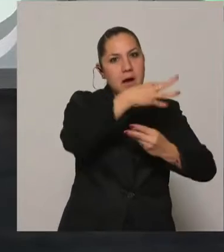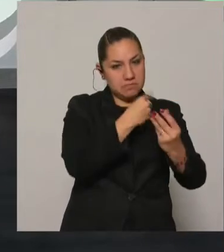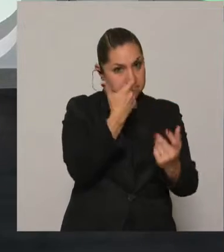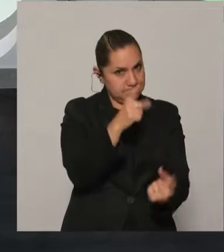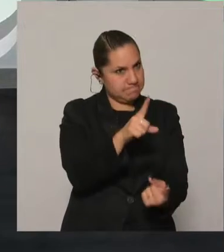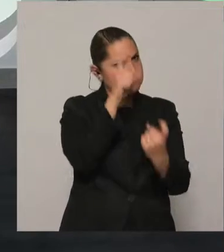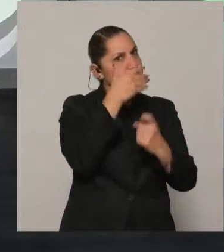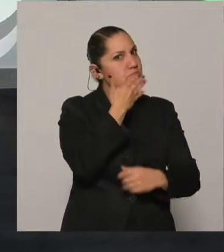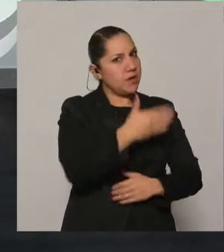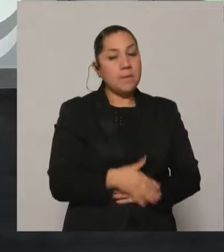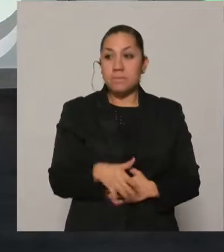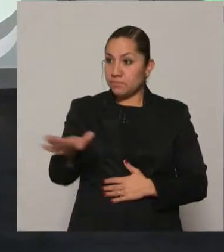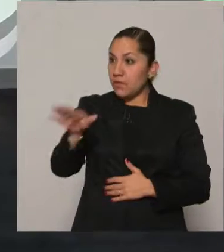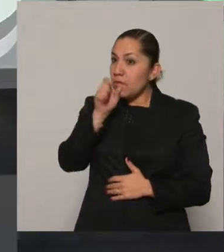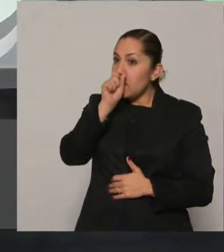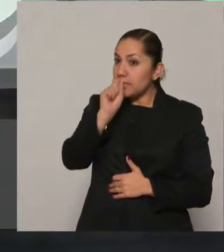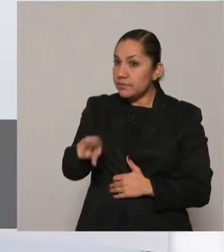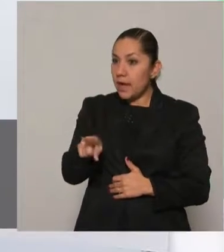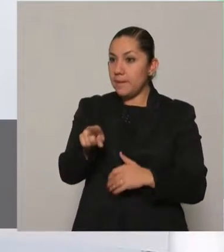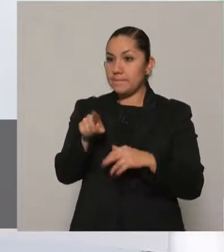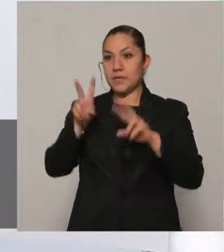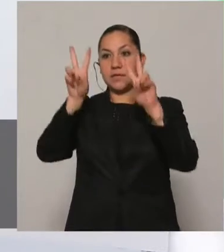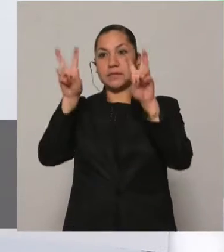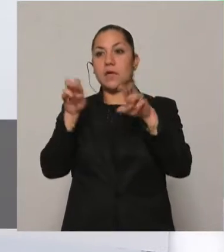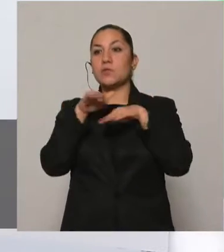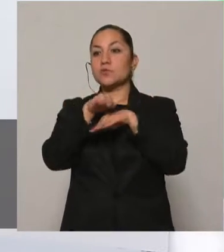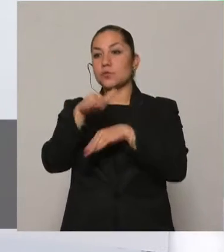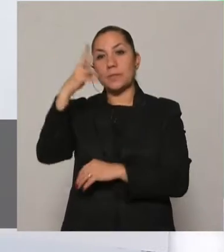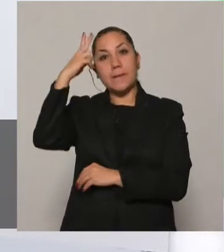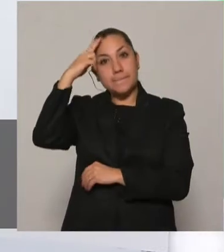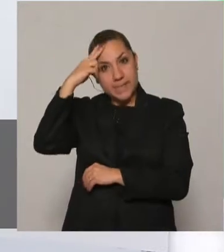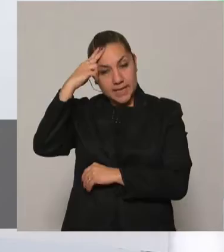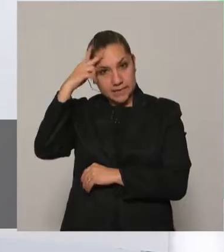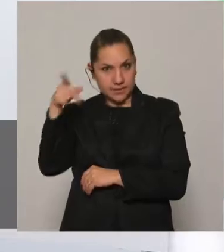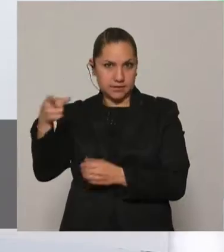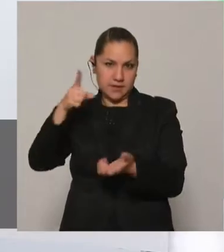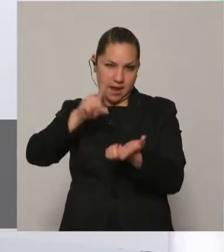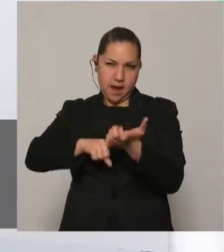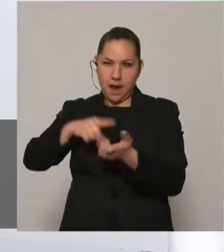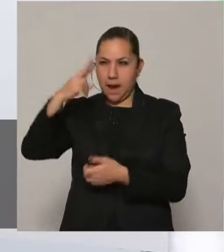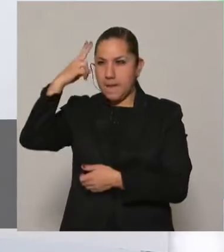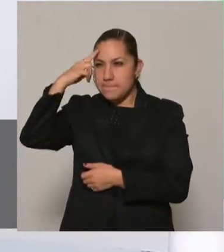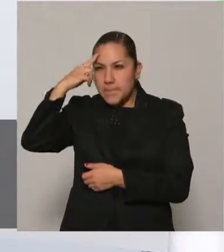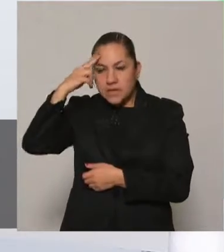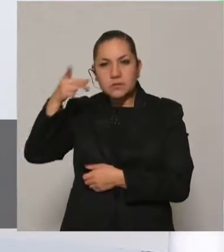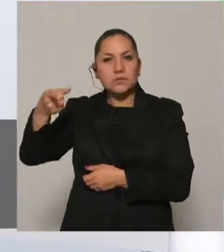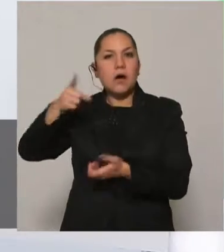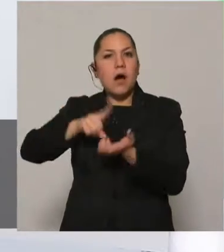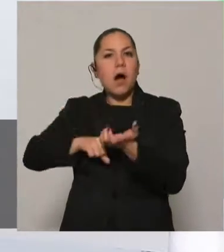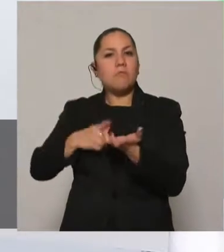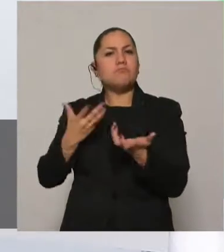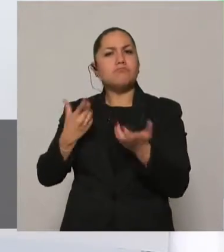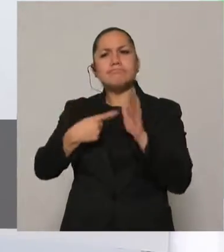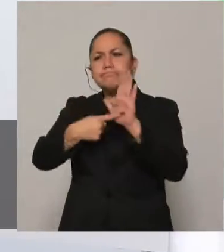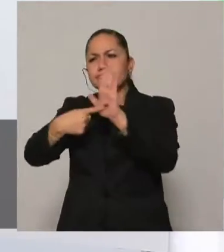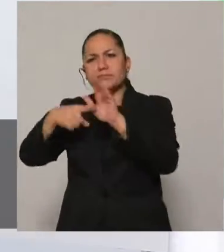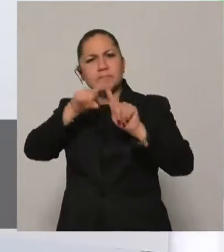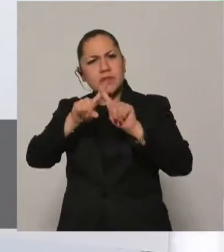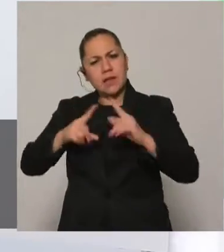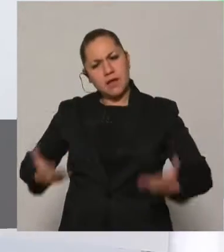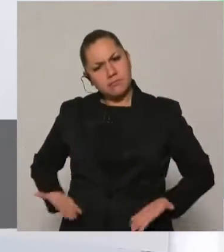importantísimo, el Palacio de Bellas Artes abre sus puertas para distintos eventos. Está el ballet, el folclórico, y también, bueno,